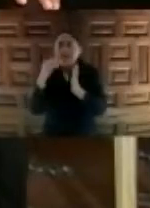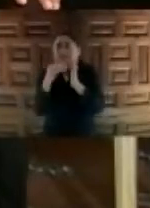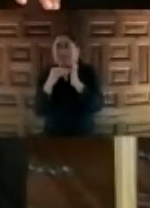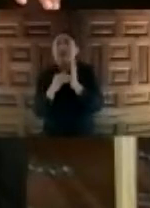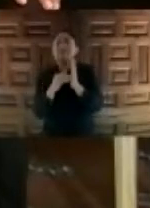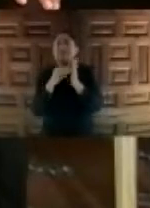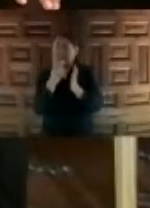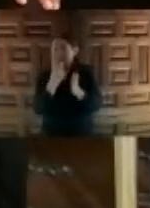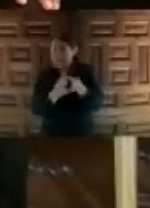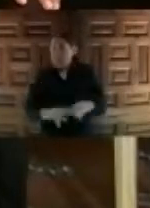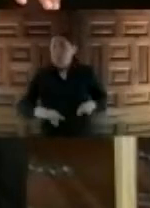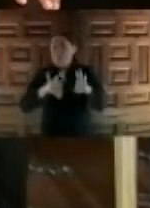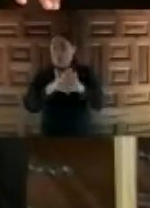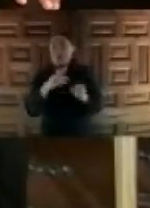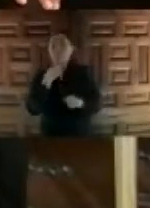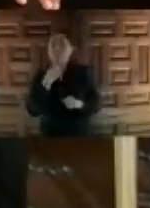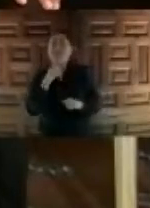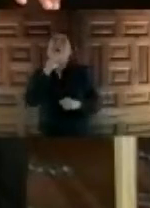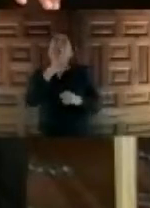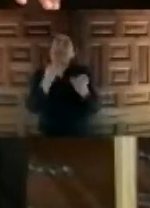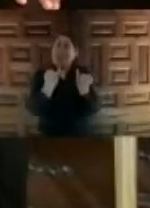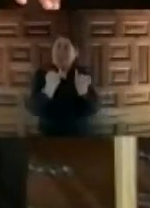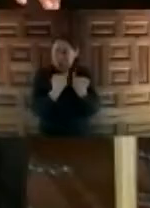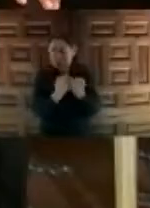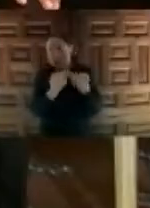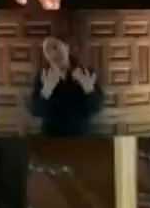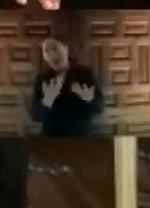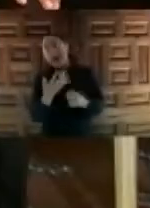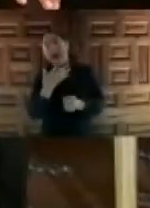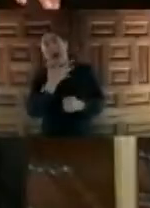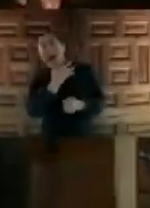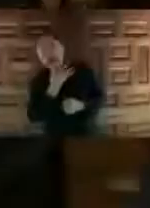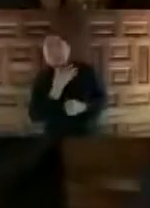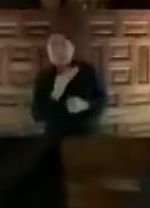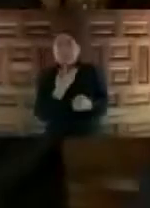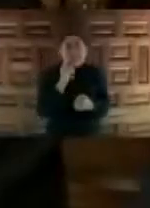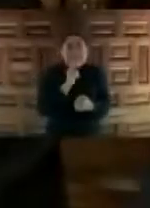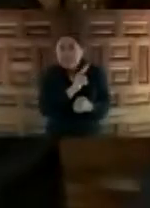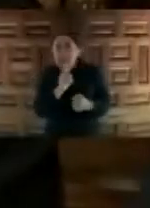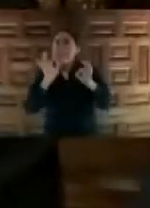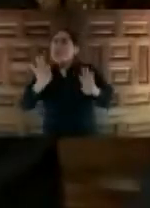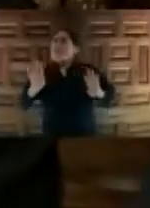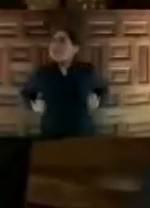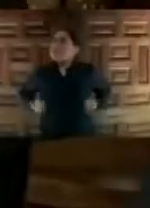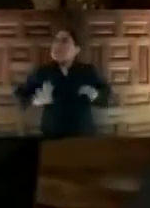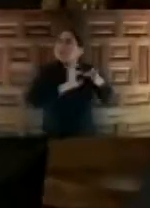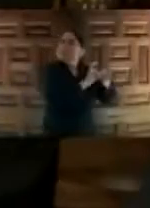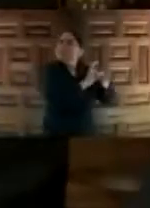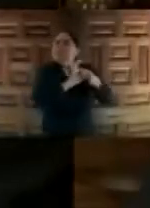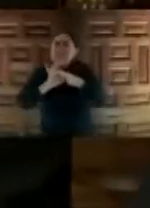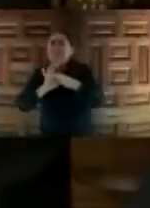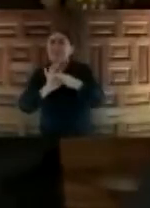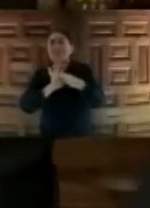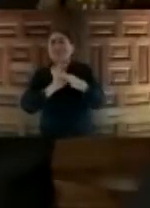relevante, pero también tenemos una condición que enmarca, digamos, el conjunto de este proceso, que es la